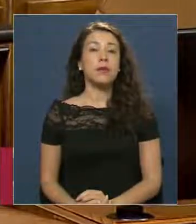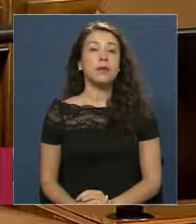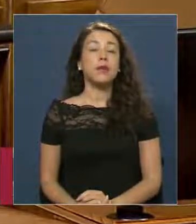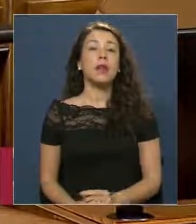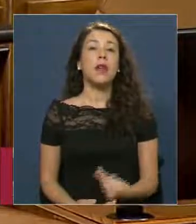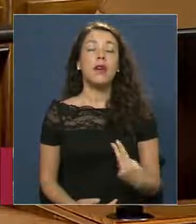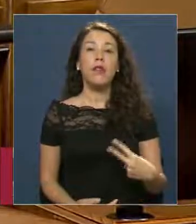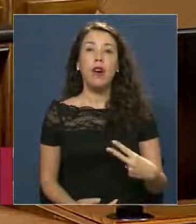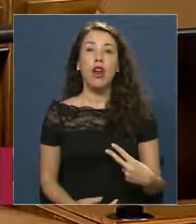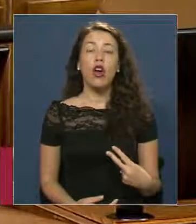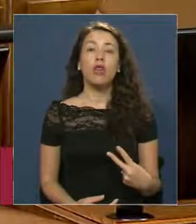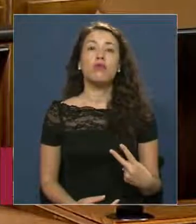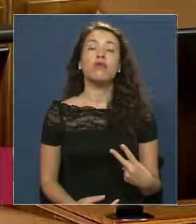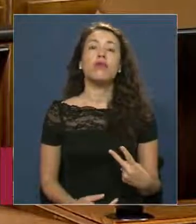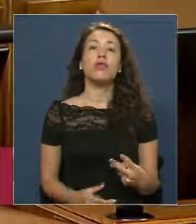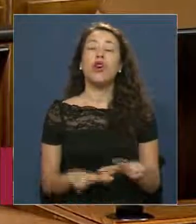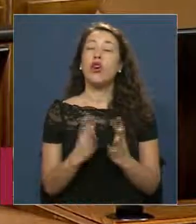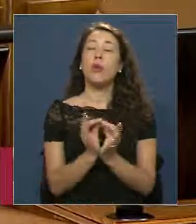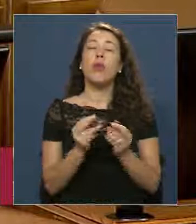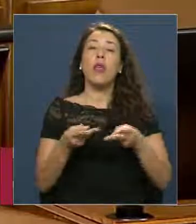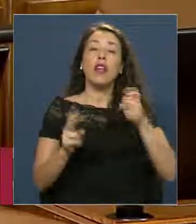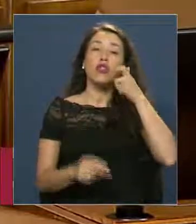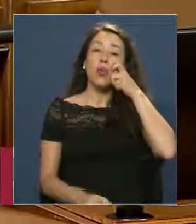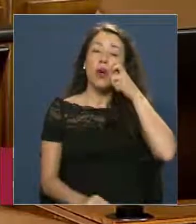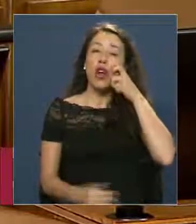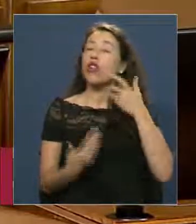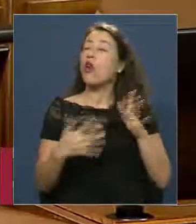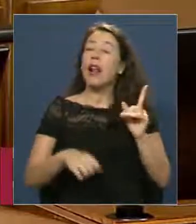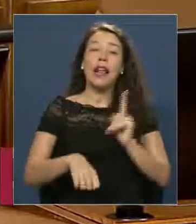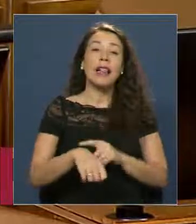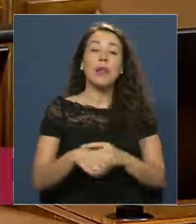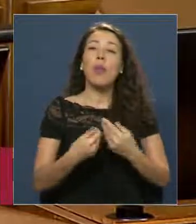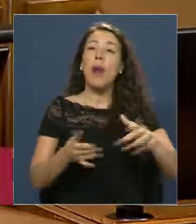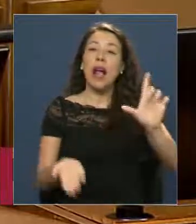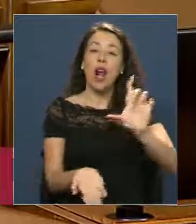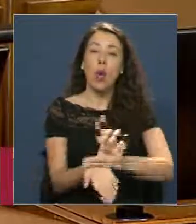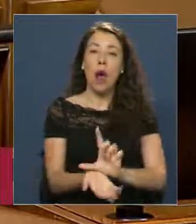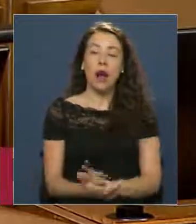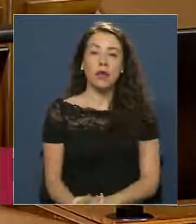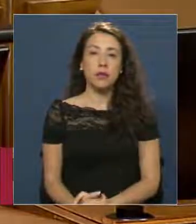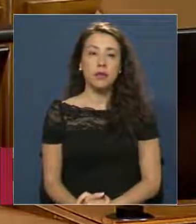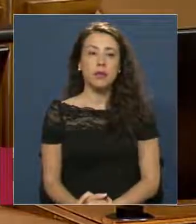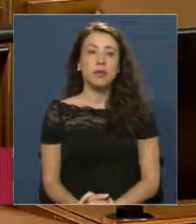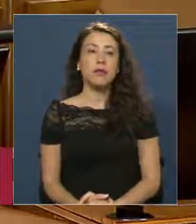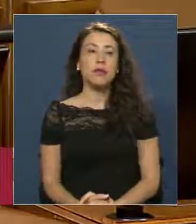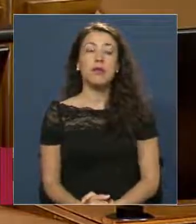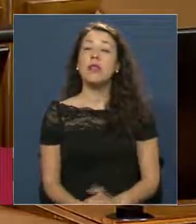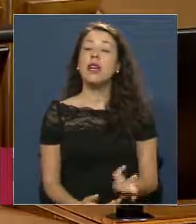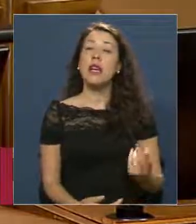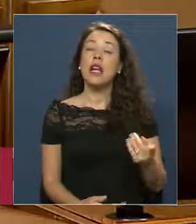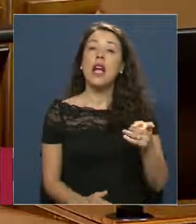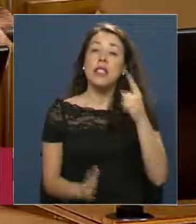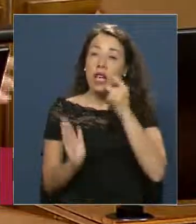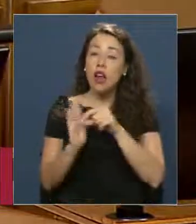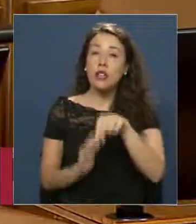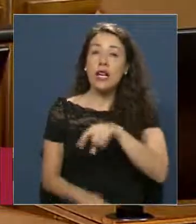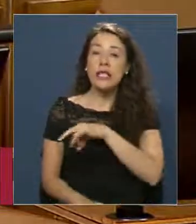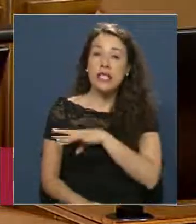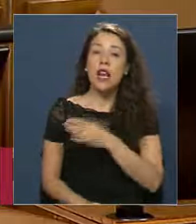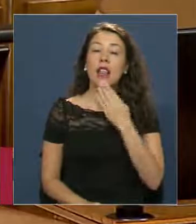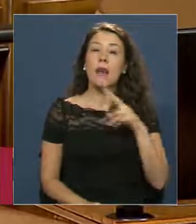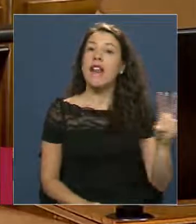universal de los derechos humanos en todo tiempo, en todo lugar. Lo que es válido para Chile,